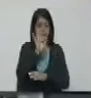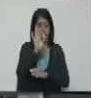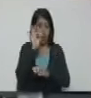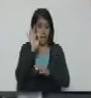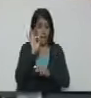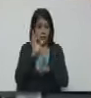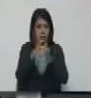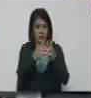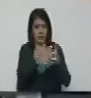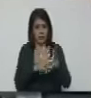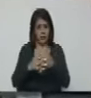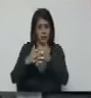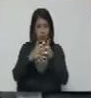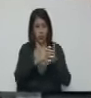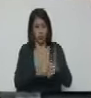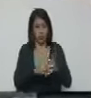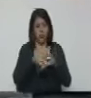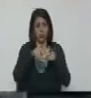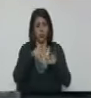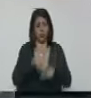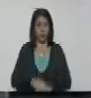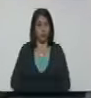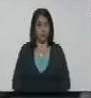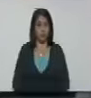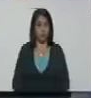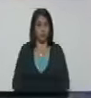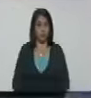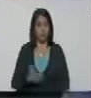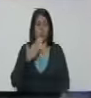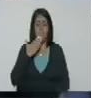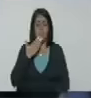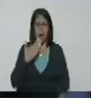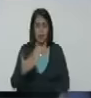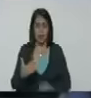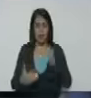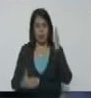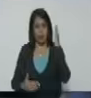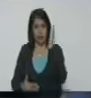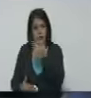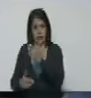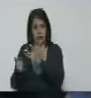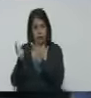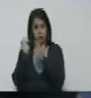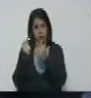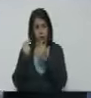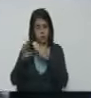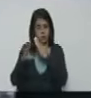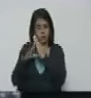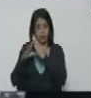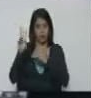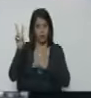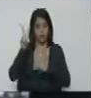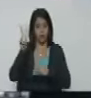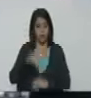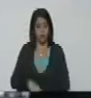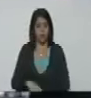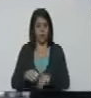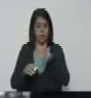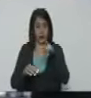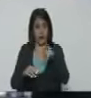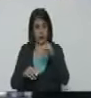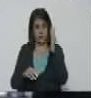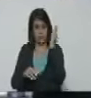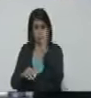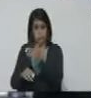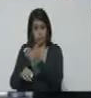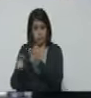Norteamérica, concretamente Estados Unidos, a pedir sanciones económicas contra Venezuela. Esas